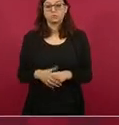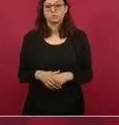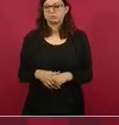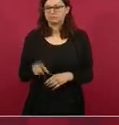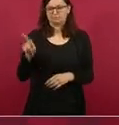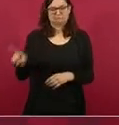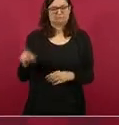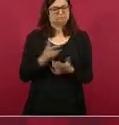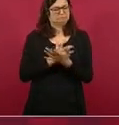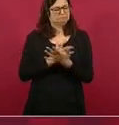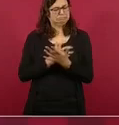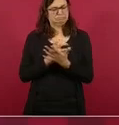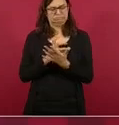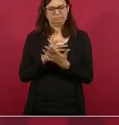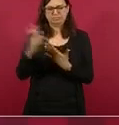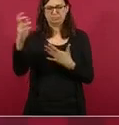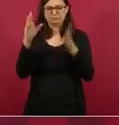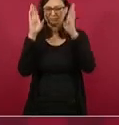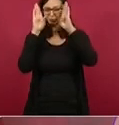ultra conservadores.